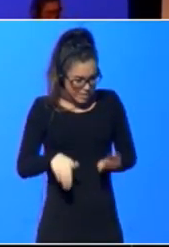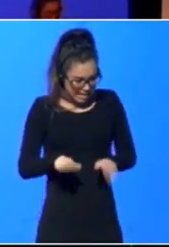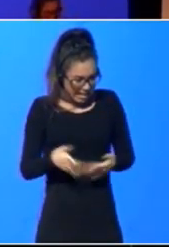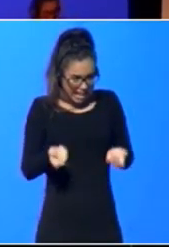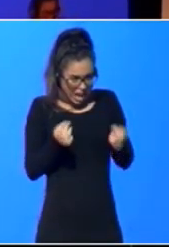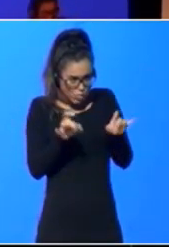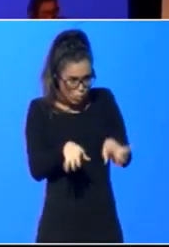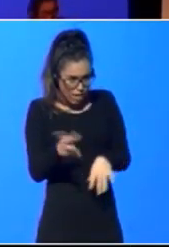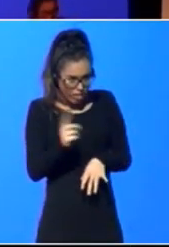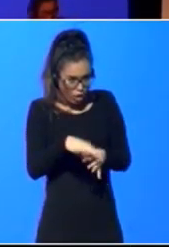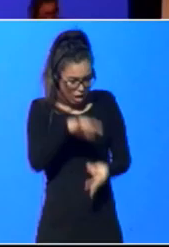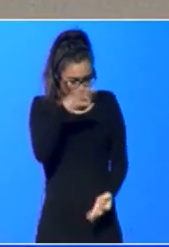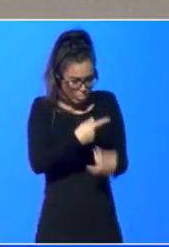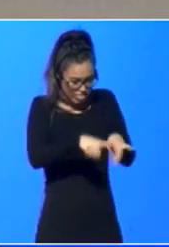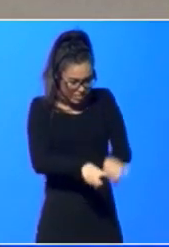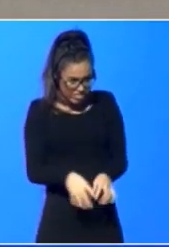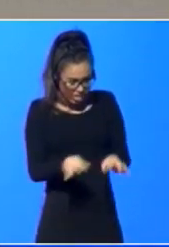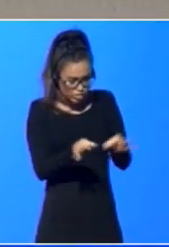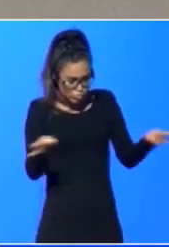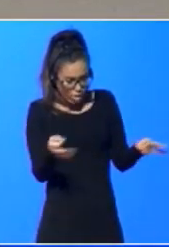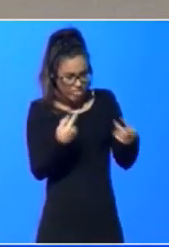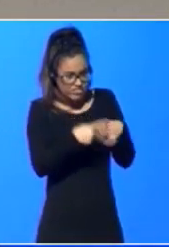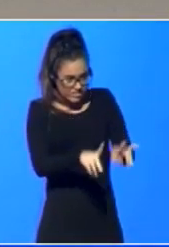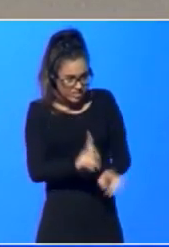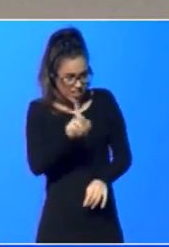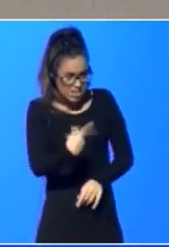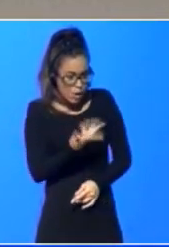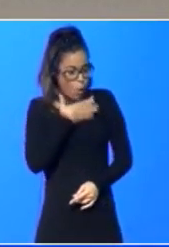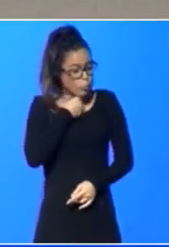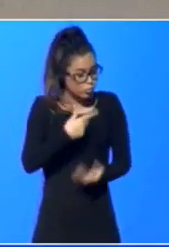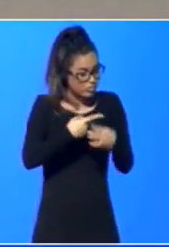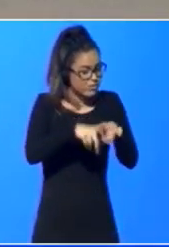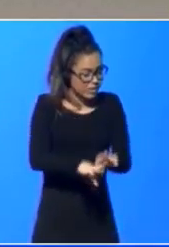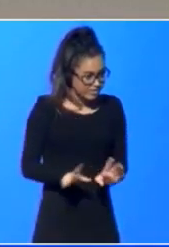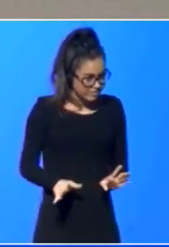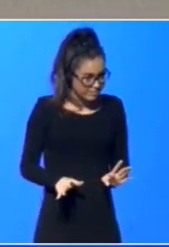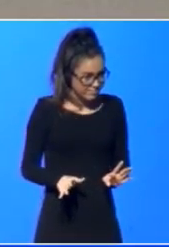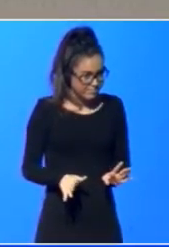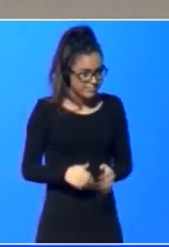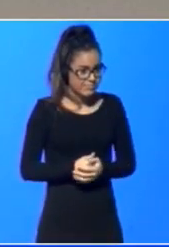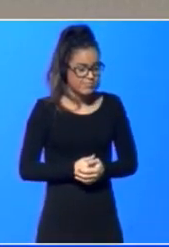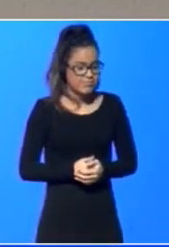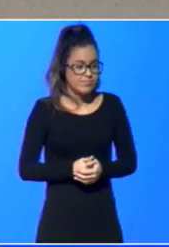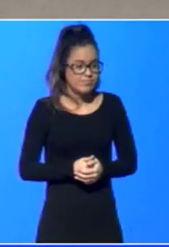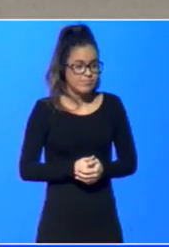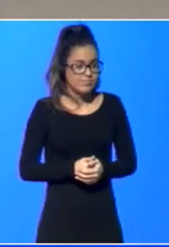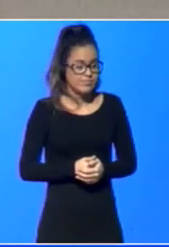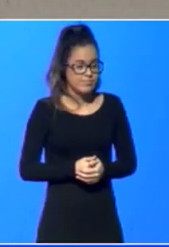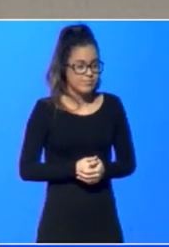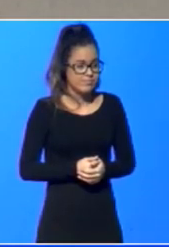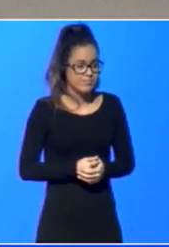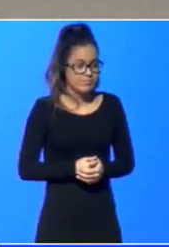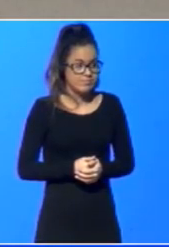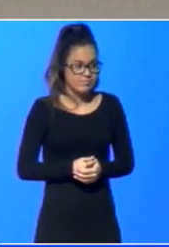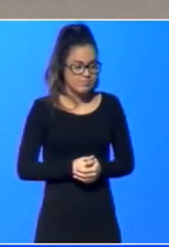largura, ni la misma anchura, ni nos gustan las mismas prendas, ¿no? Y esa imagen también nos